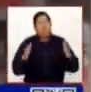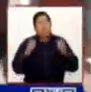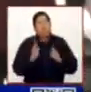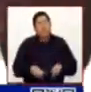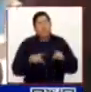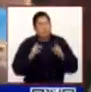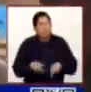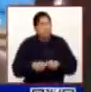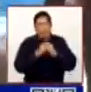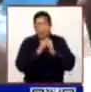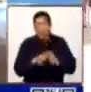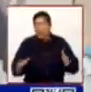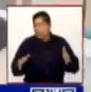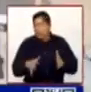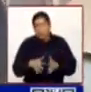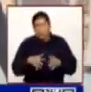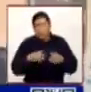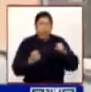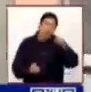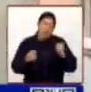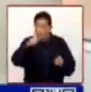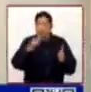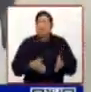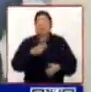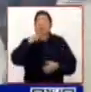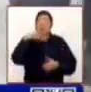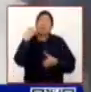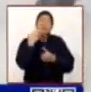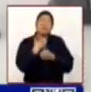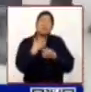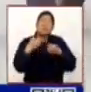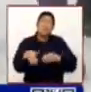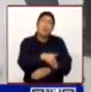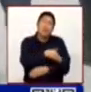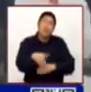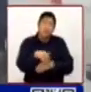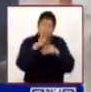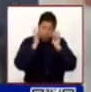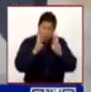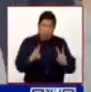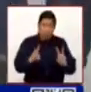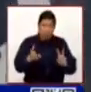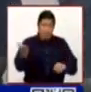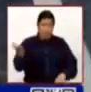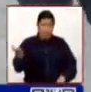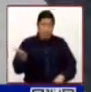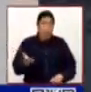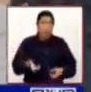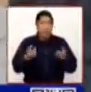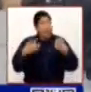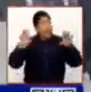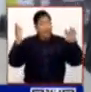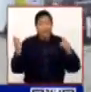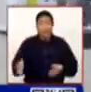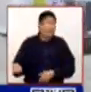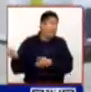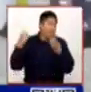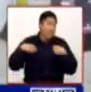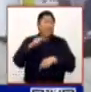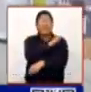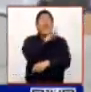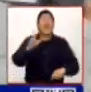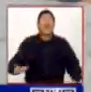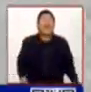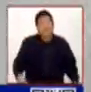los transeúntes, ni siquiera los vehículos. ¿Quiénes son los dueños de la calle? Usted lo está viendo claramente. Vienen allá personeros de